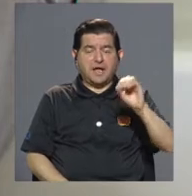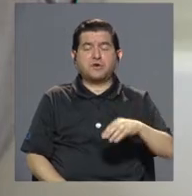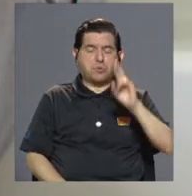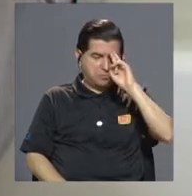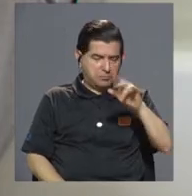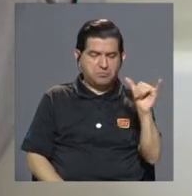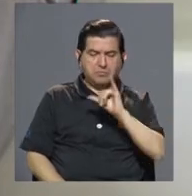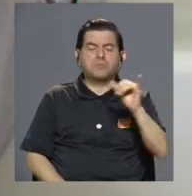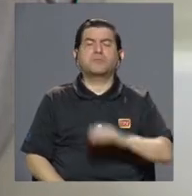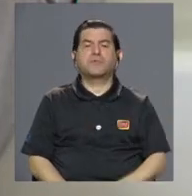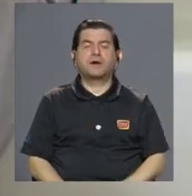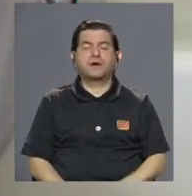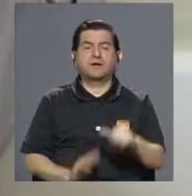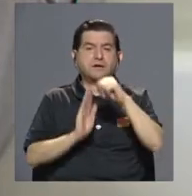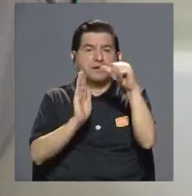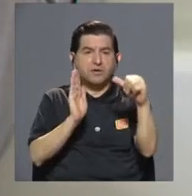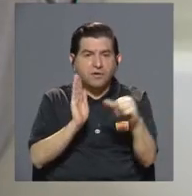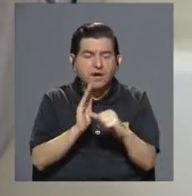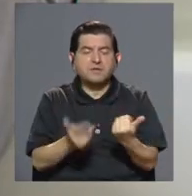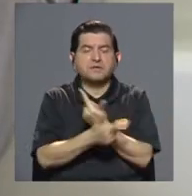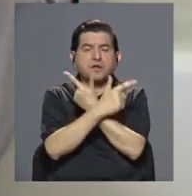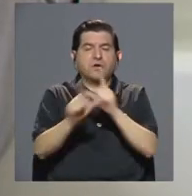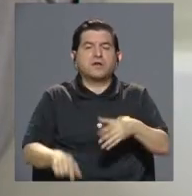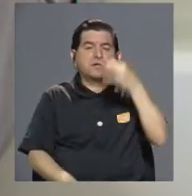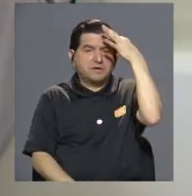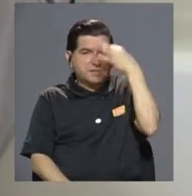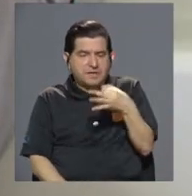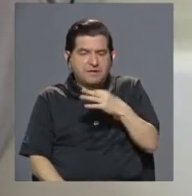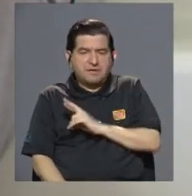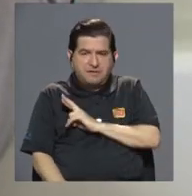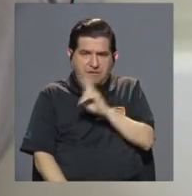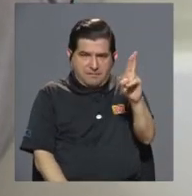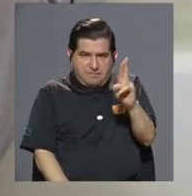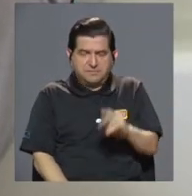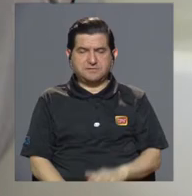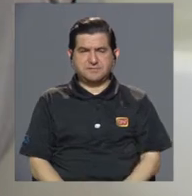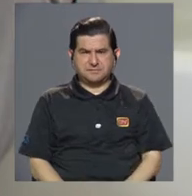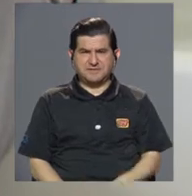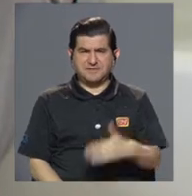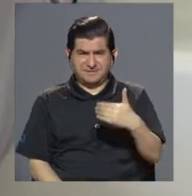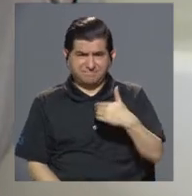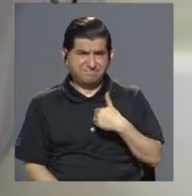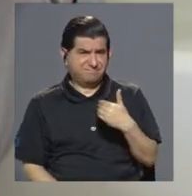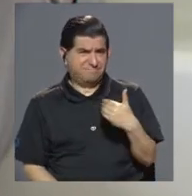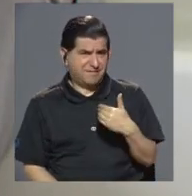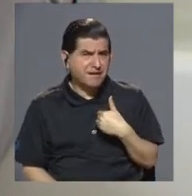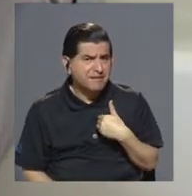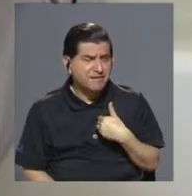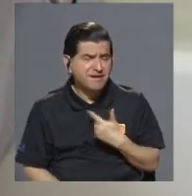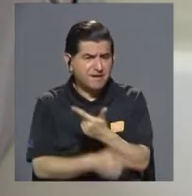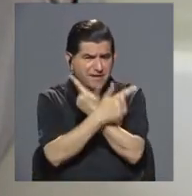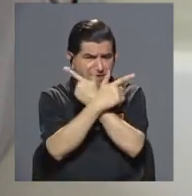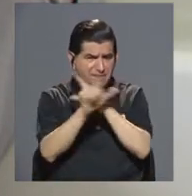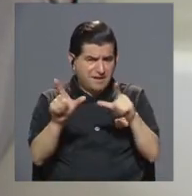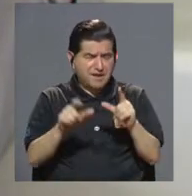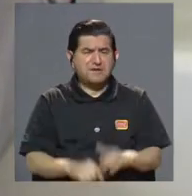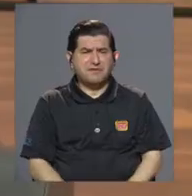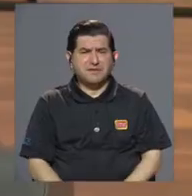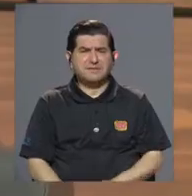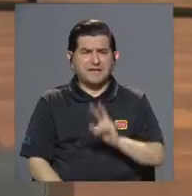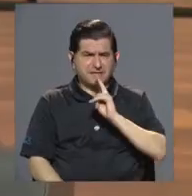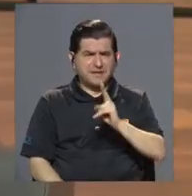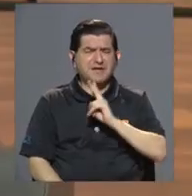respeta, con el artículo de libertad de credo. Si hubiera libertad de culto